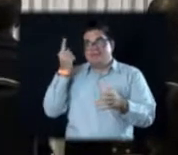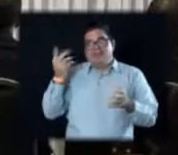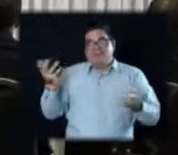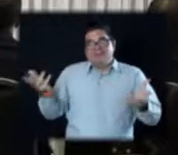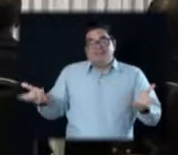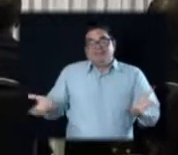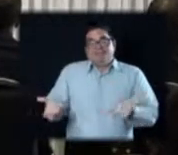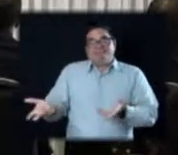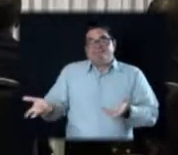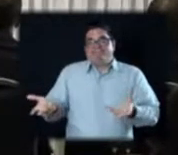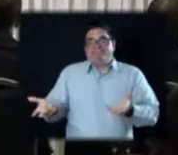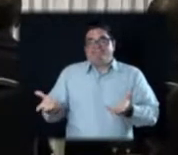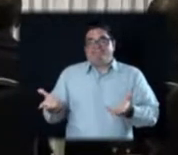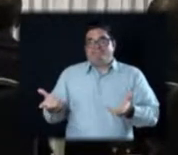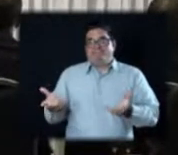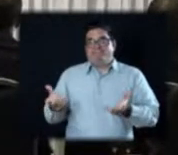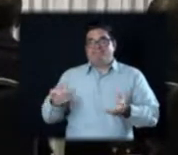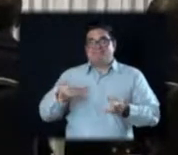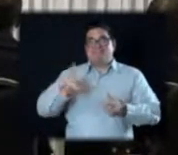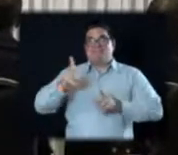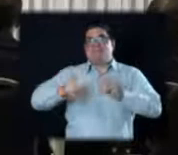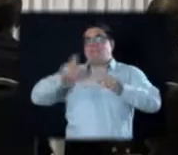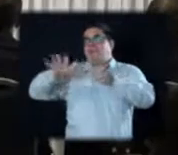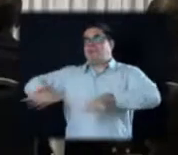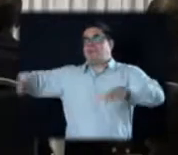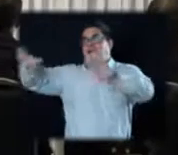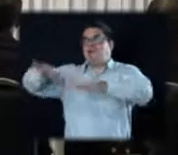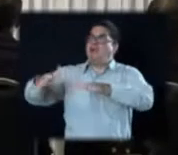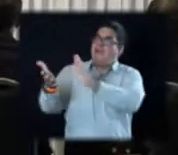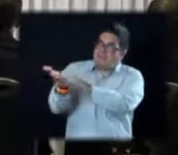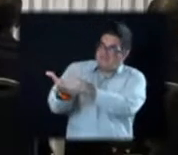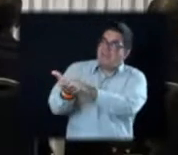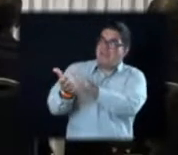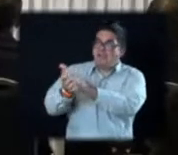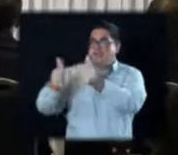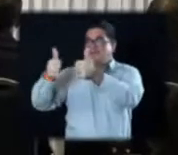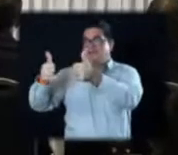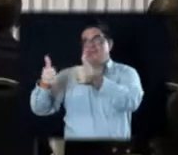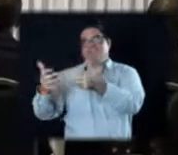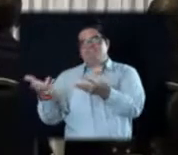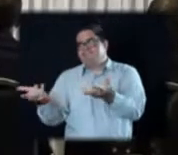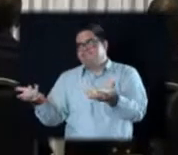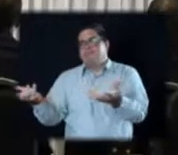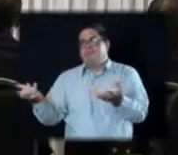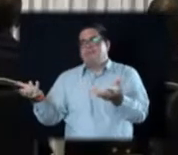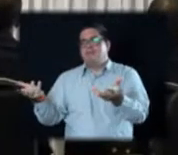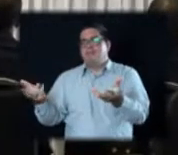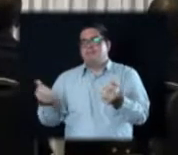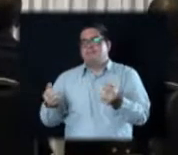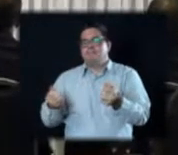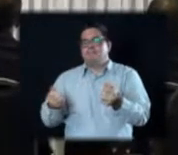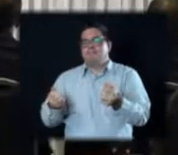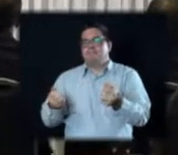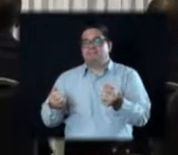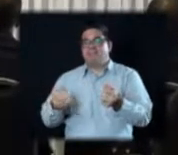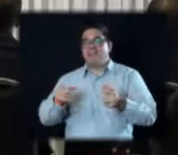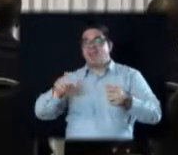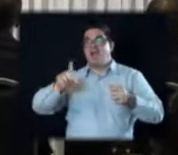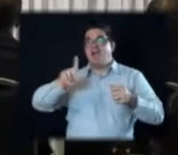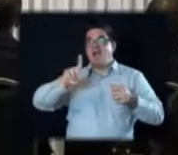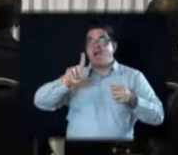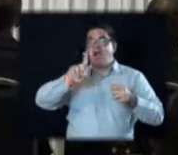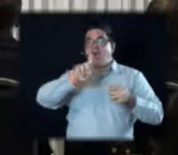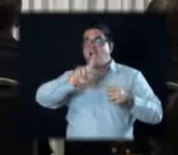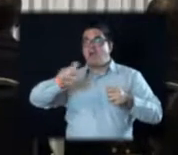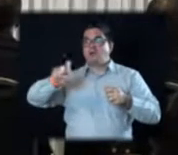No va a ser popular con las operaciones del gobierno, en el gobierno central, que